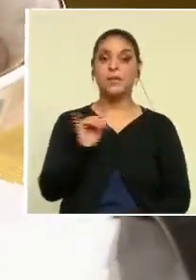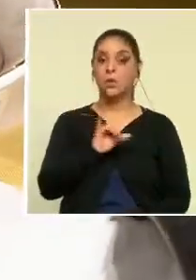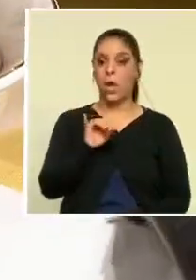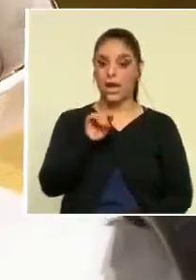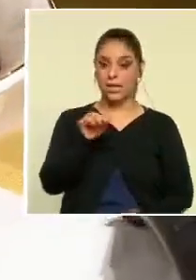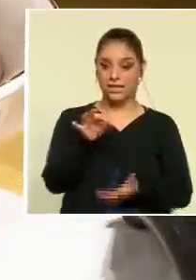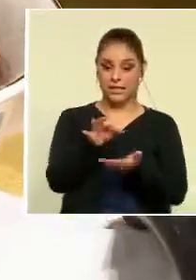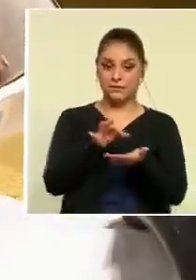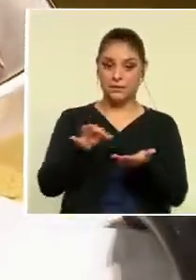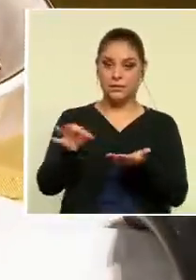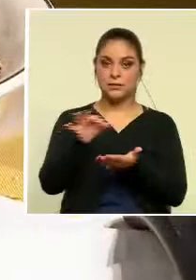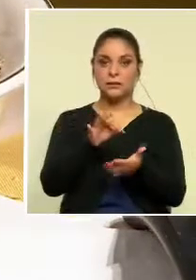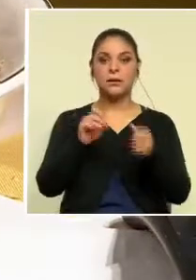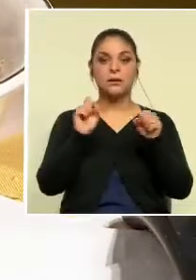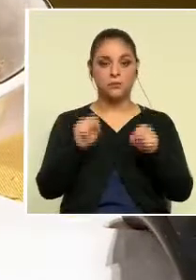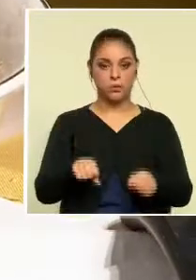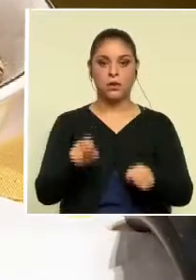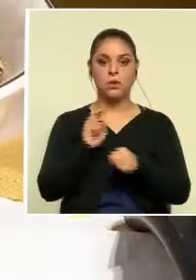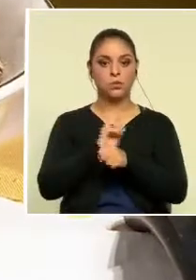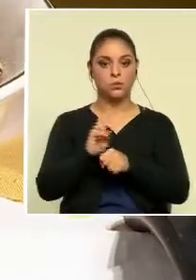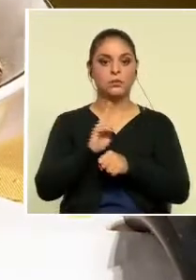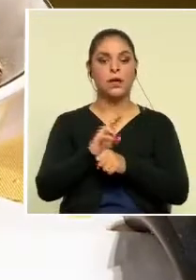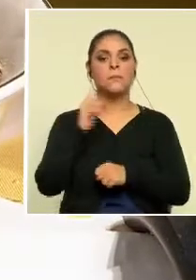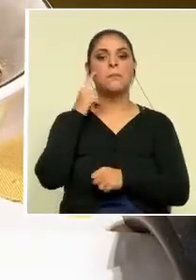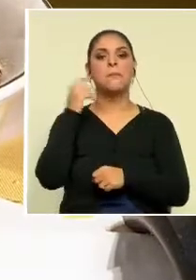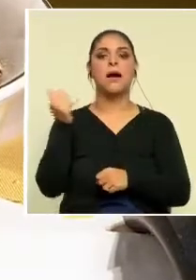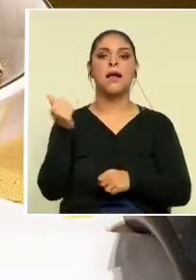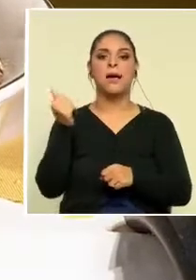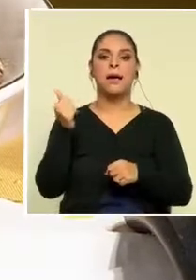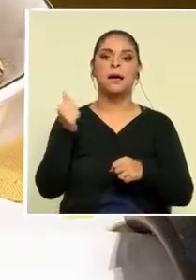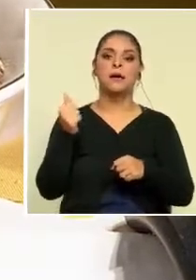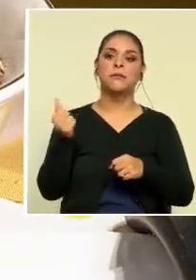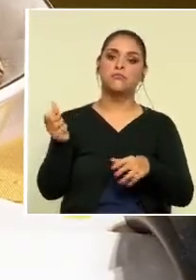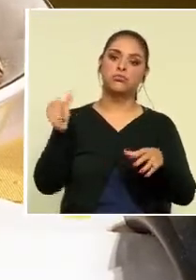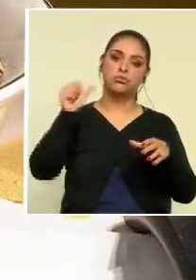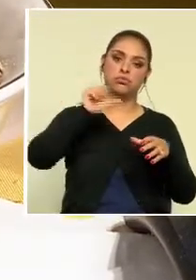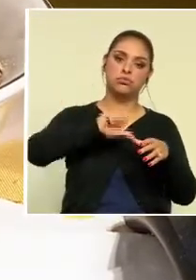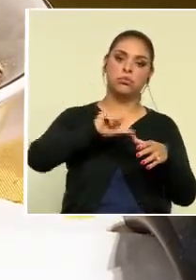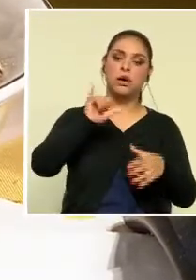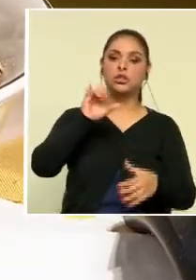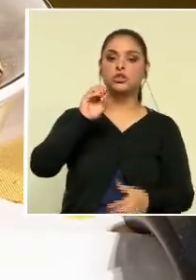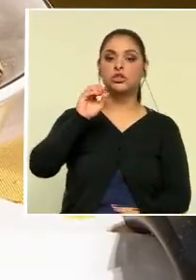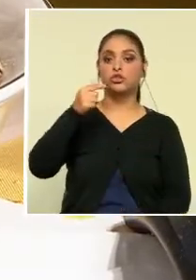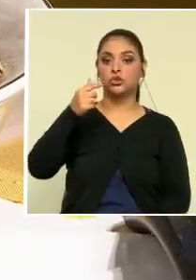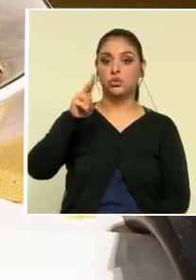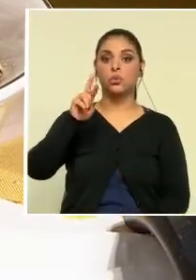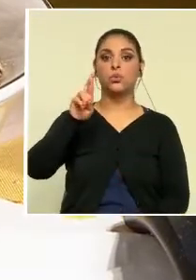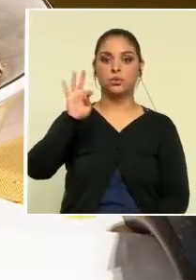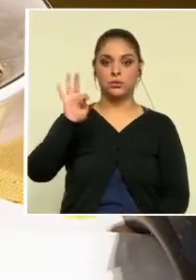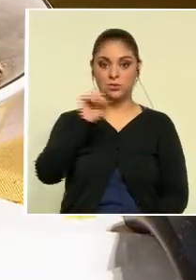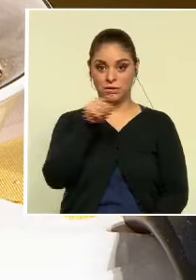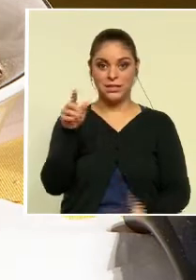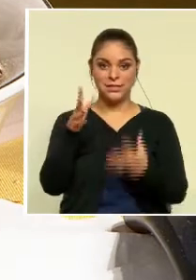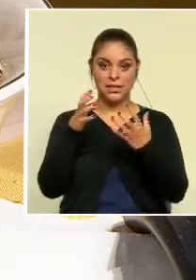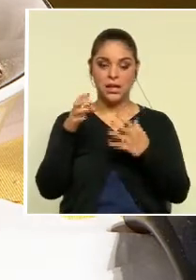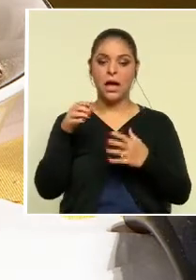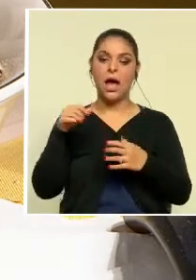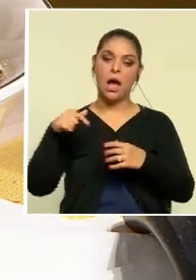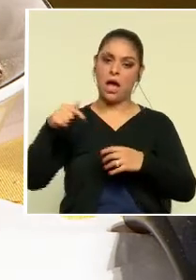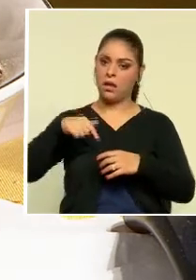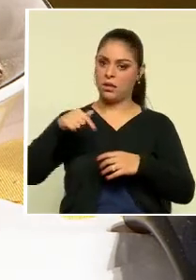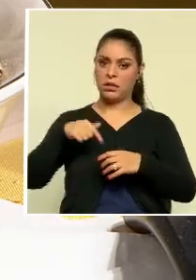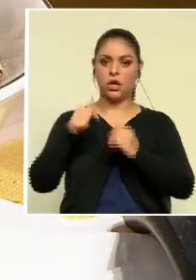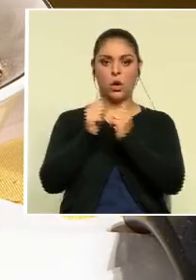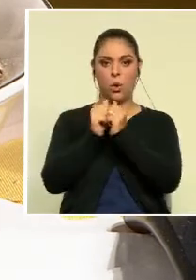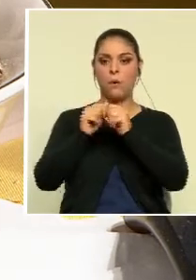semillitas las podemos usar para ponerle al yogur si quisiéramos hoy nosotros hoy nosotros vamos a hacer las barritas pero ya todo